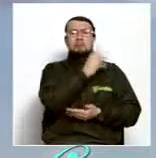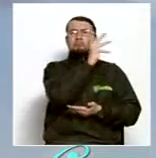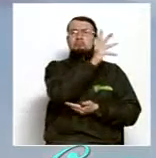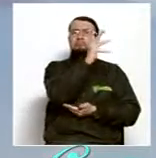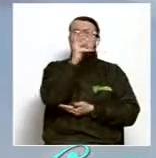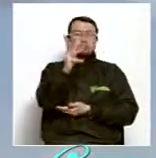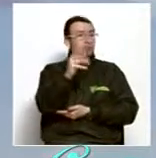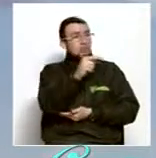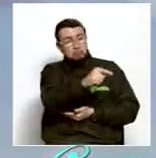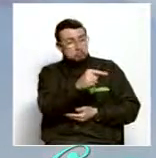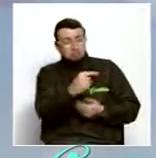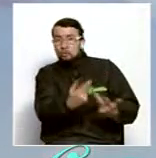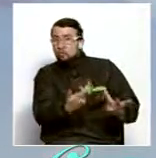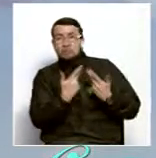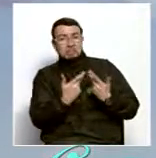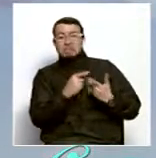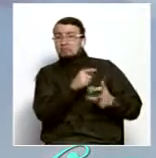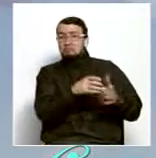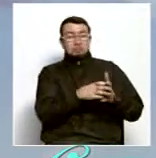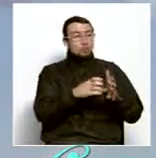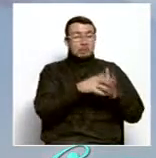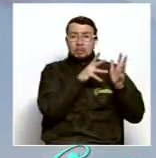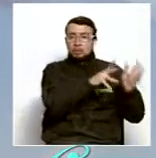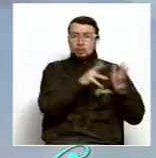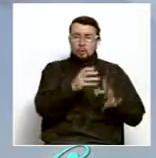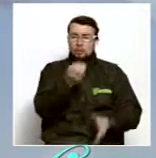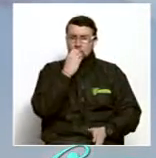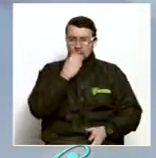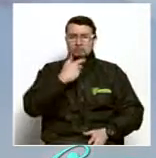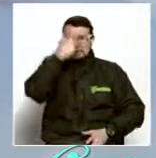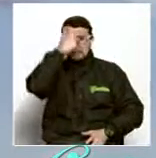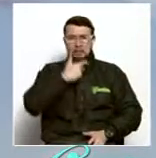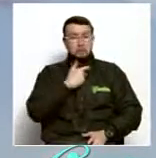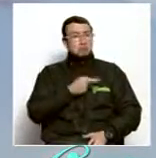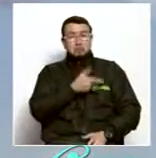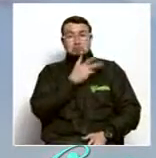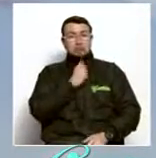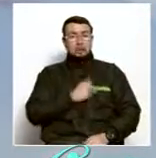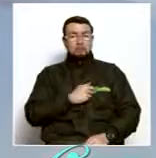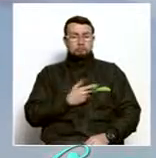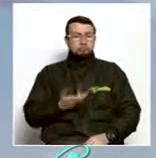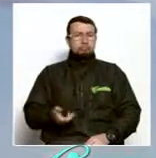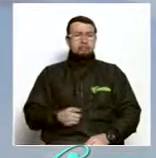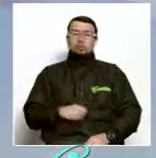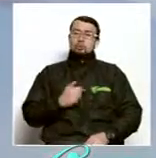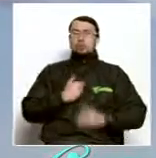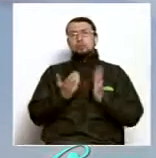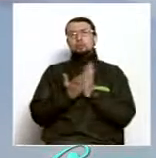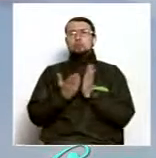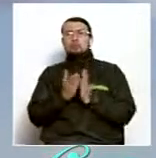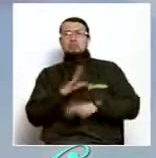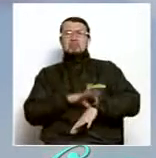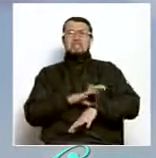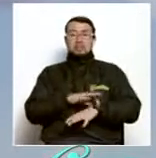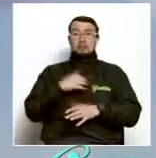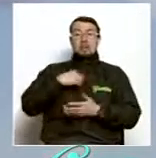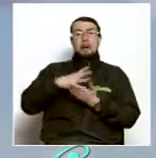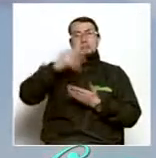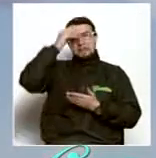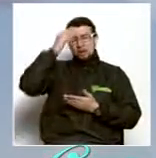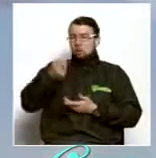universidades, no hay programas serios de nutrición. Pues qué tristeza. Estudio medicina y aprendo a mandar